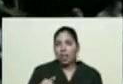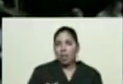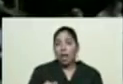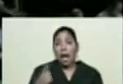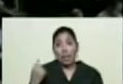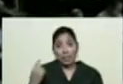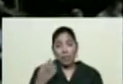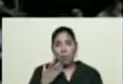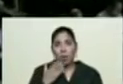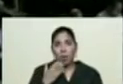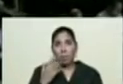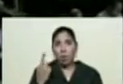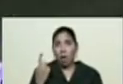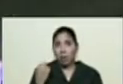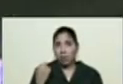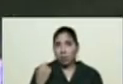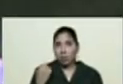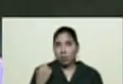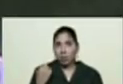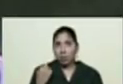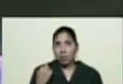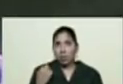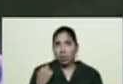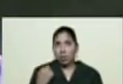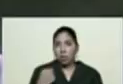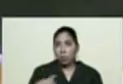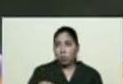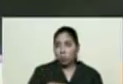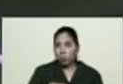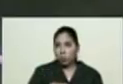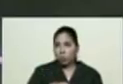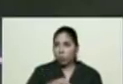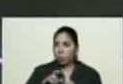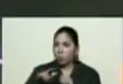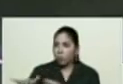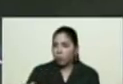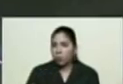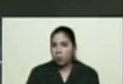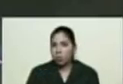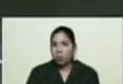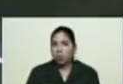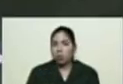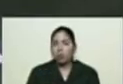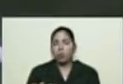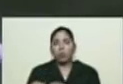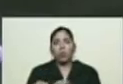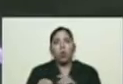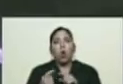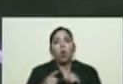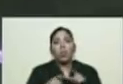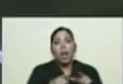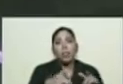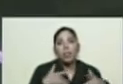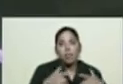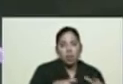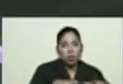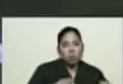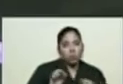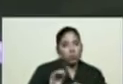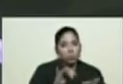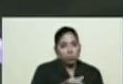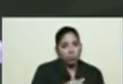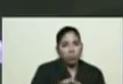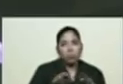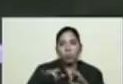ayer, todos nosotros, porque unos fueron para unos lugares y otros para otros. Pero quiero decir aquí